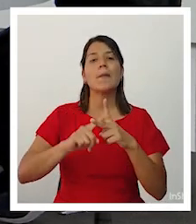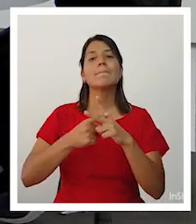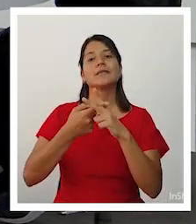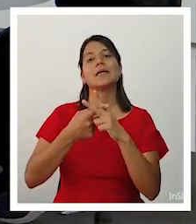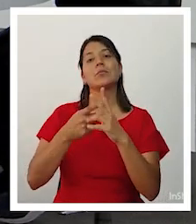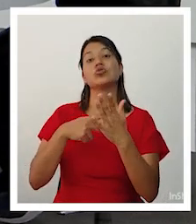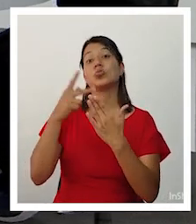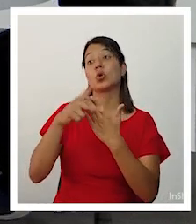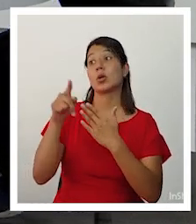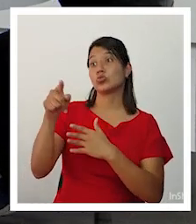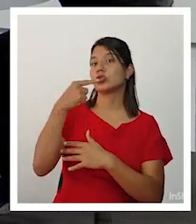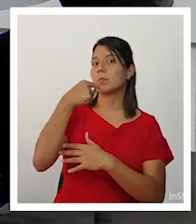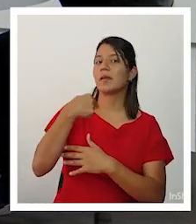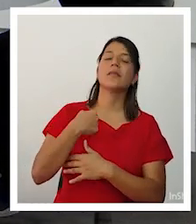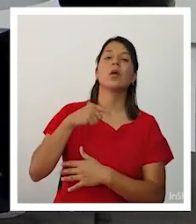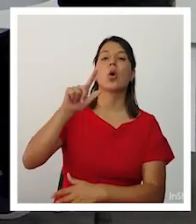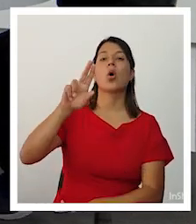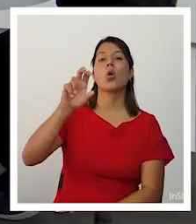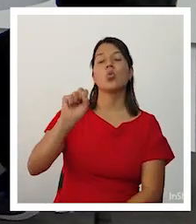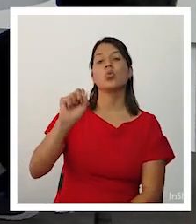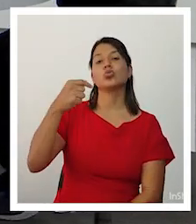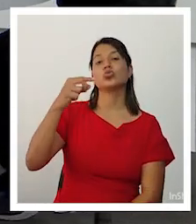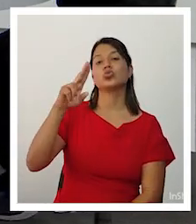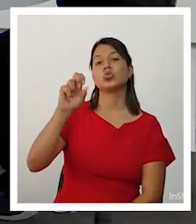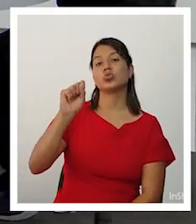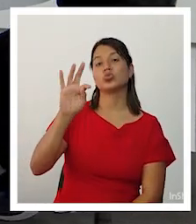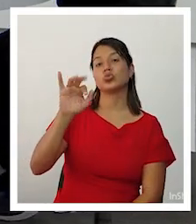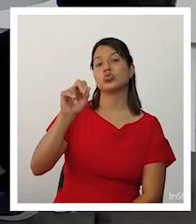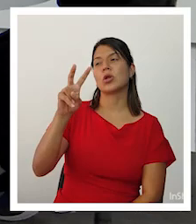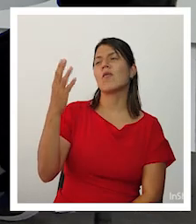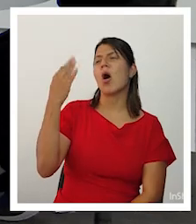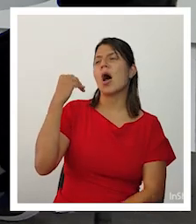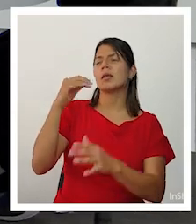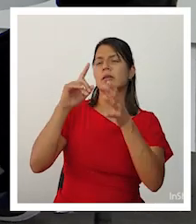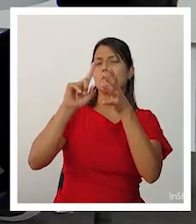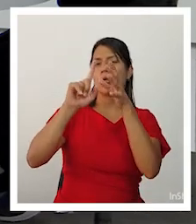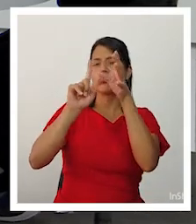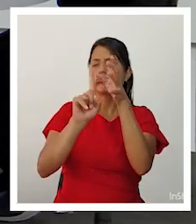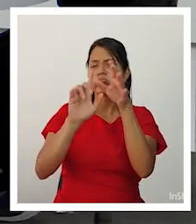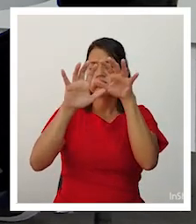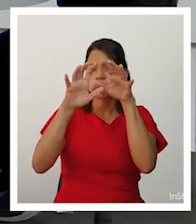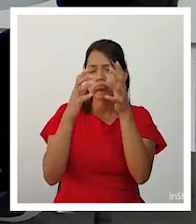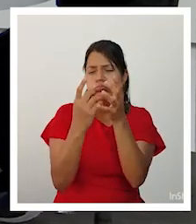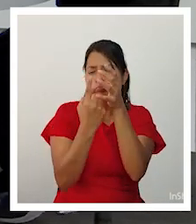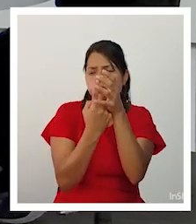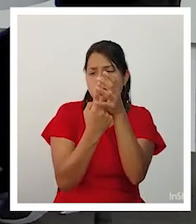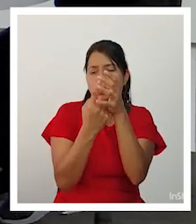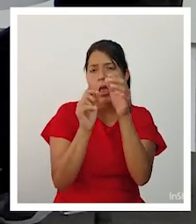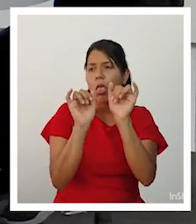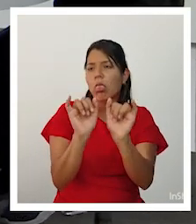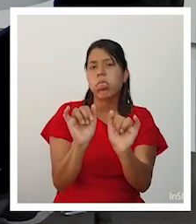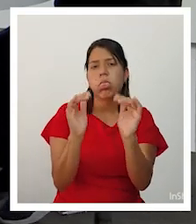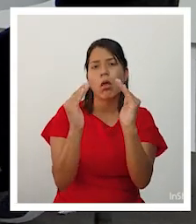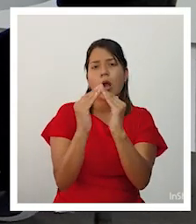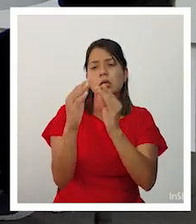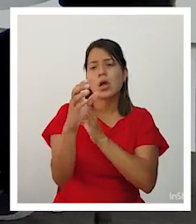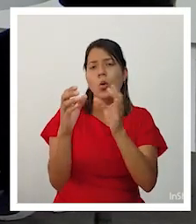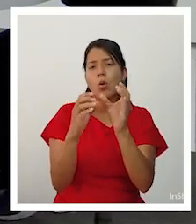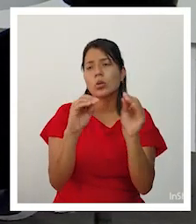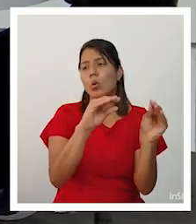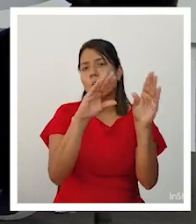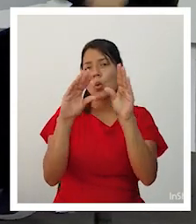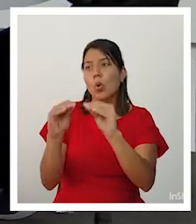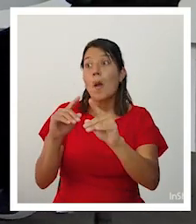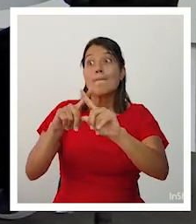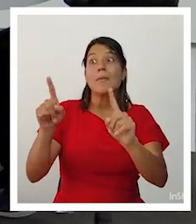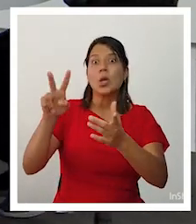usted me dijo que Luis Gustavo estaba en una burbuja, que vivía entre 4 paredes. Correcto. Y que la danza, la